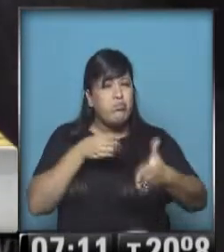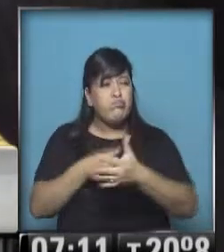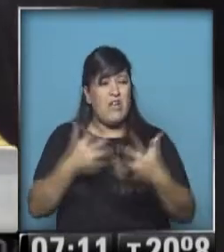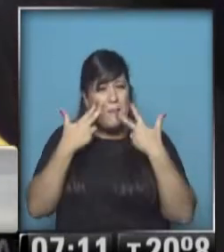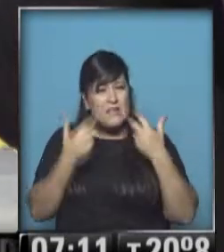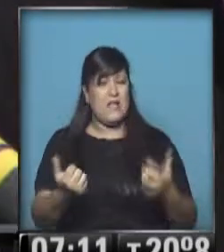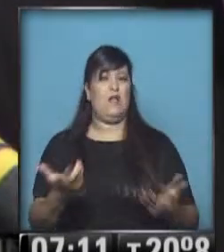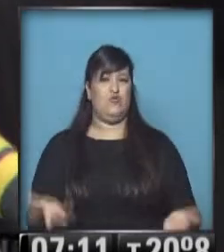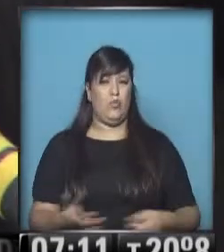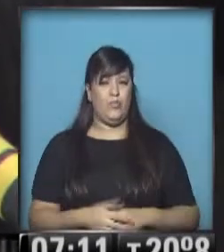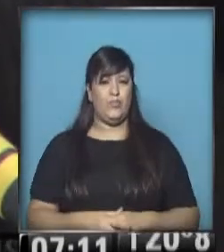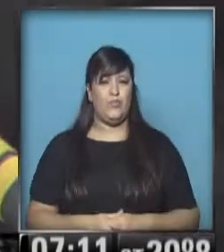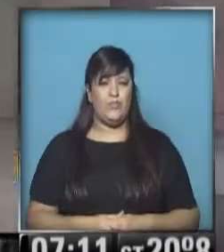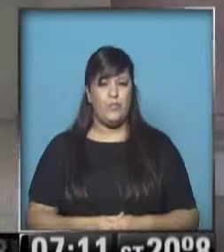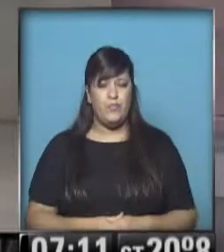investigación.